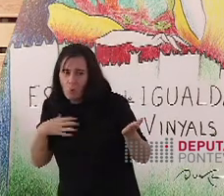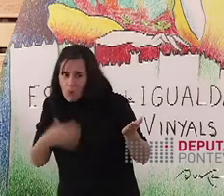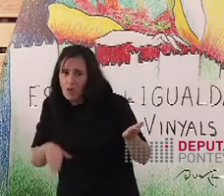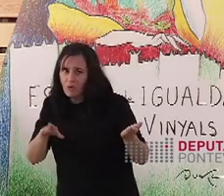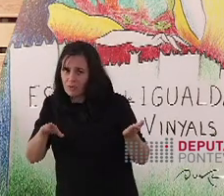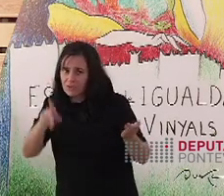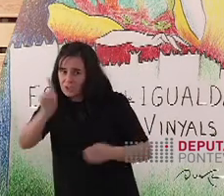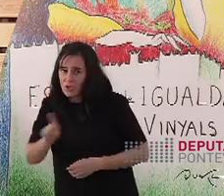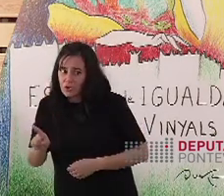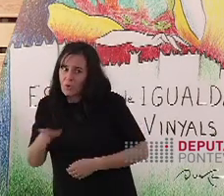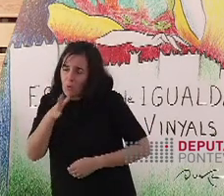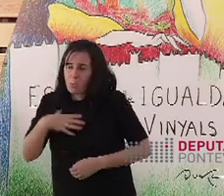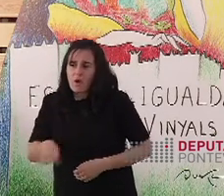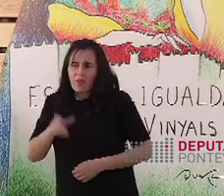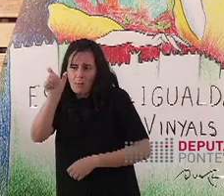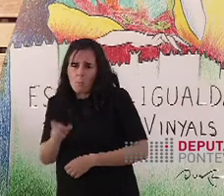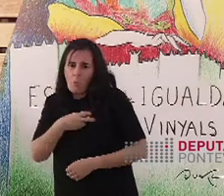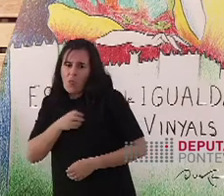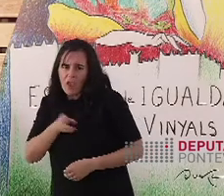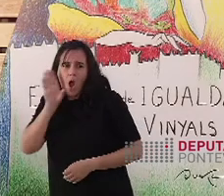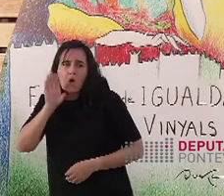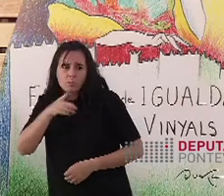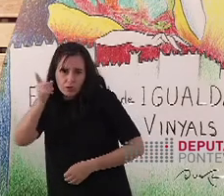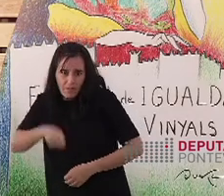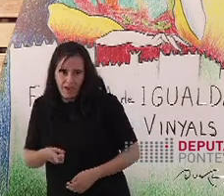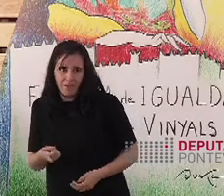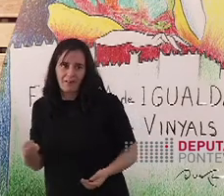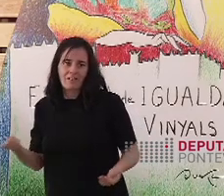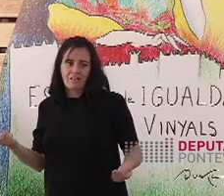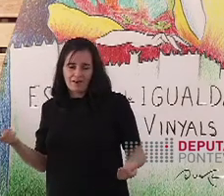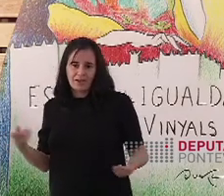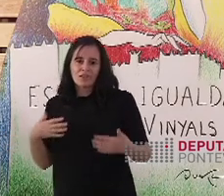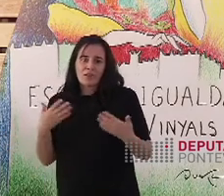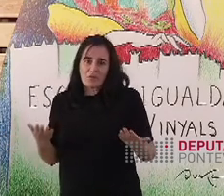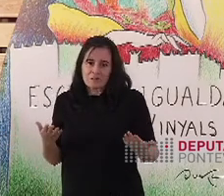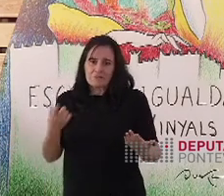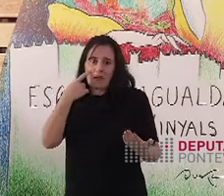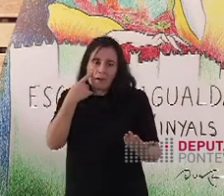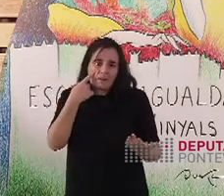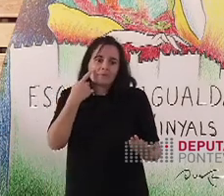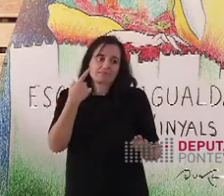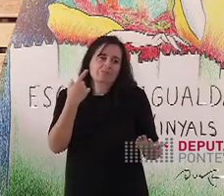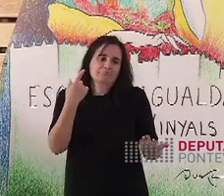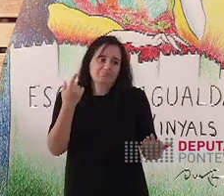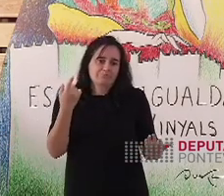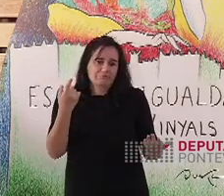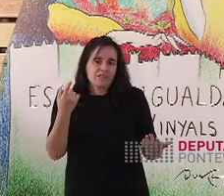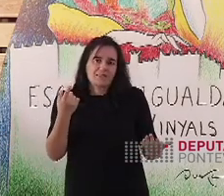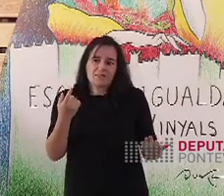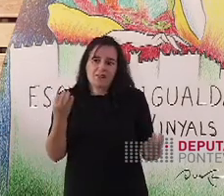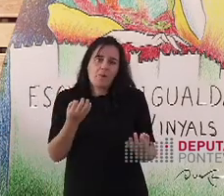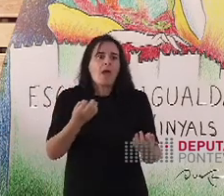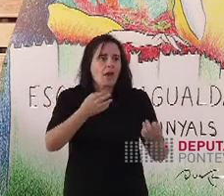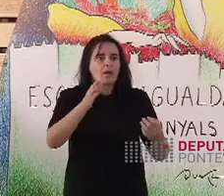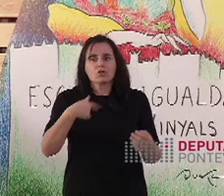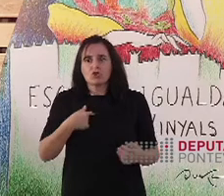suficiente como para decirlle en que situación se encontra nun momento dado que veña nese momento, pues de forma urgente e